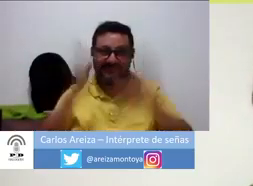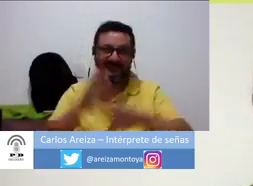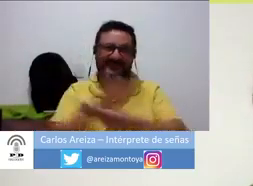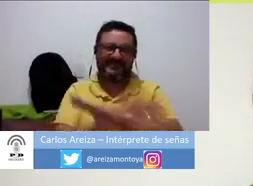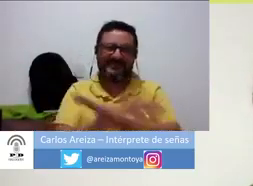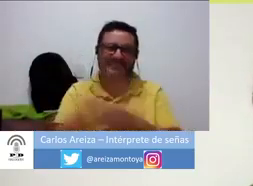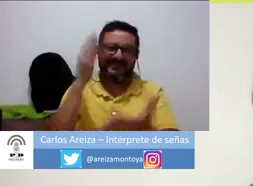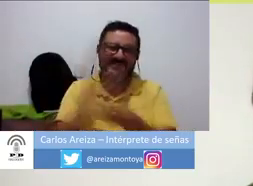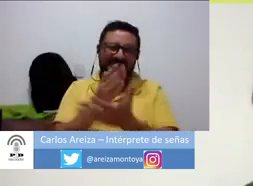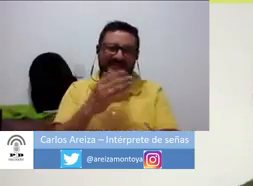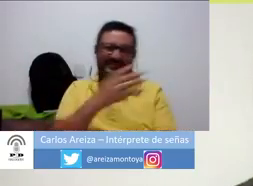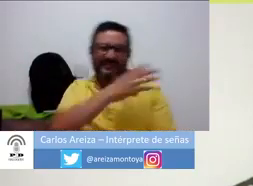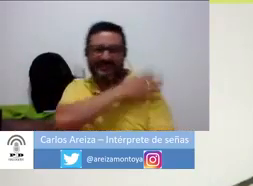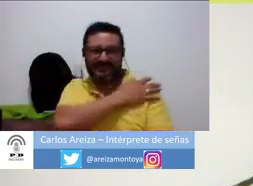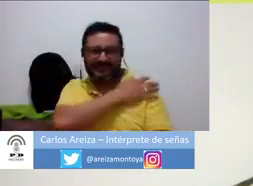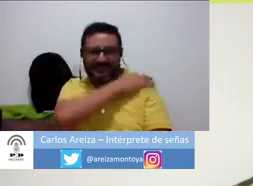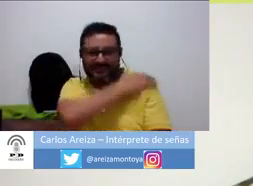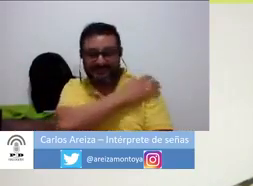lesión en el hombro.